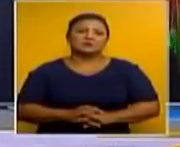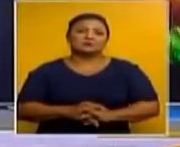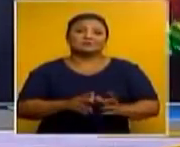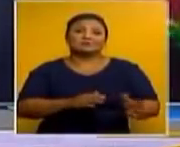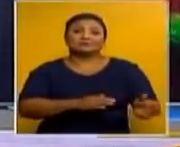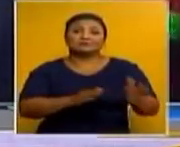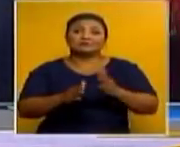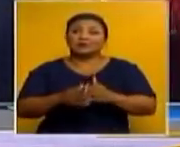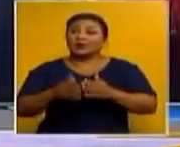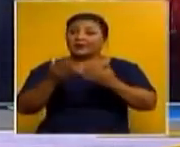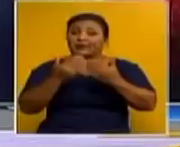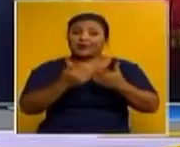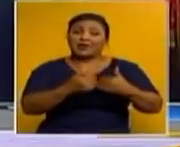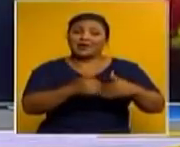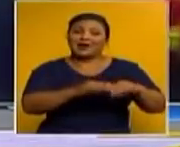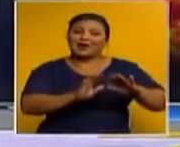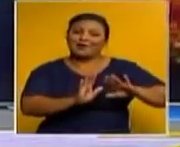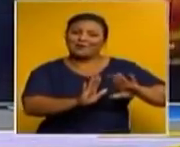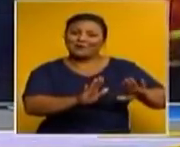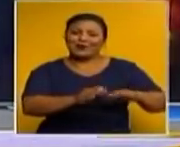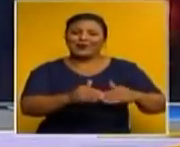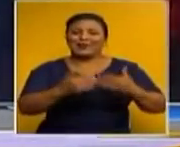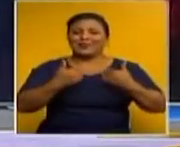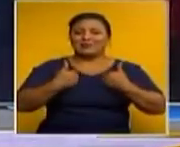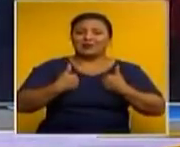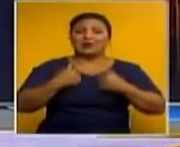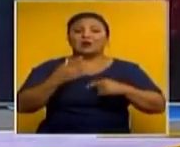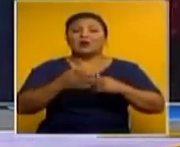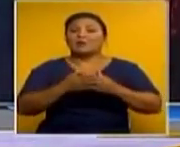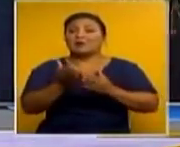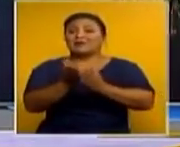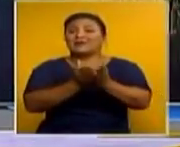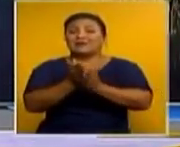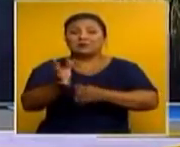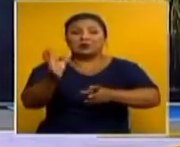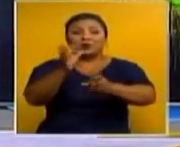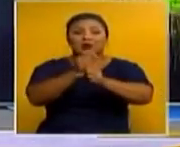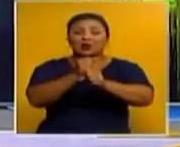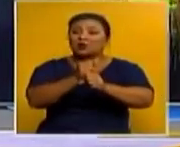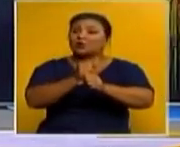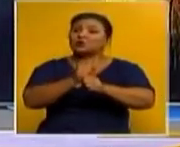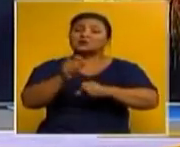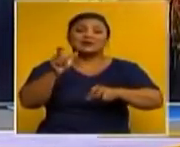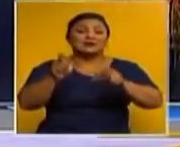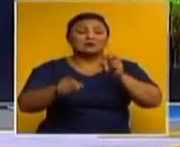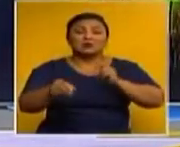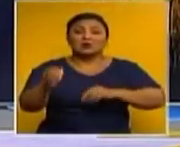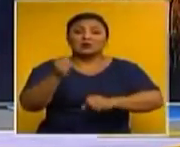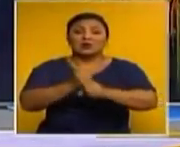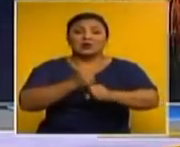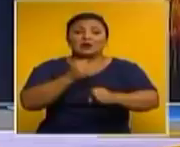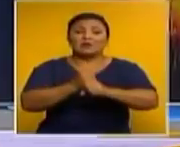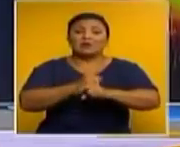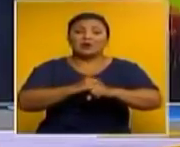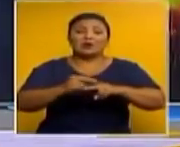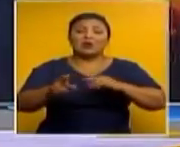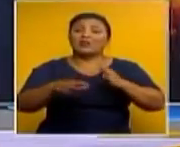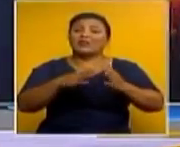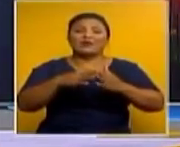Y dejar a un lado el descanso para brindar un servicio en las noches a los conductores es la principal labor de los